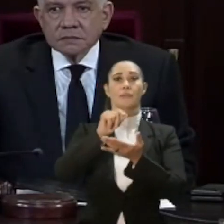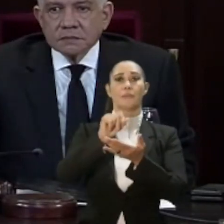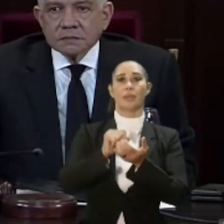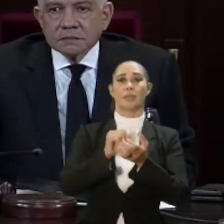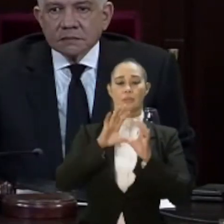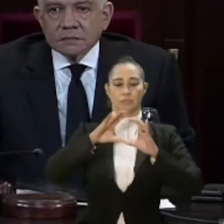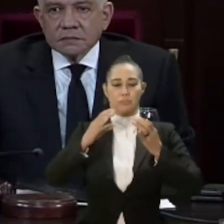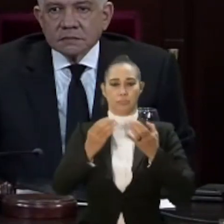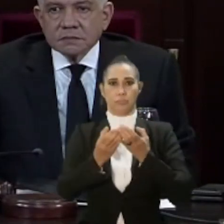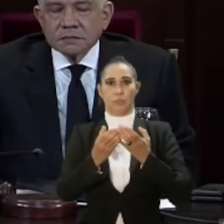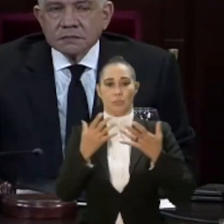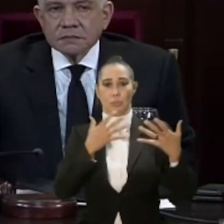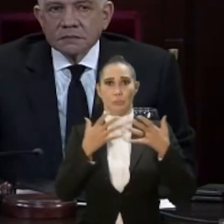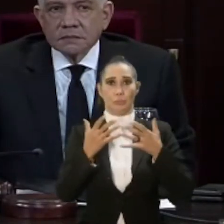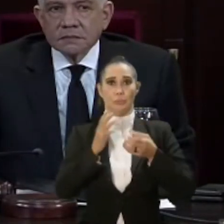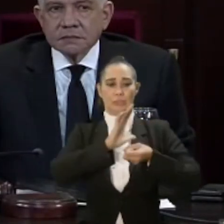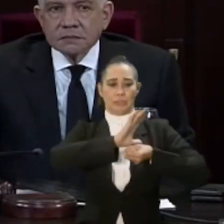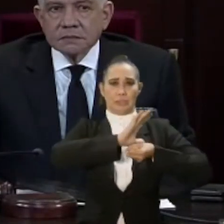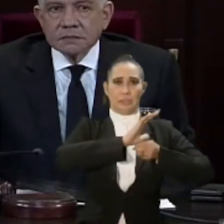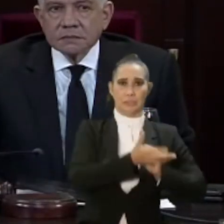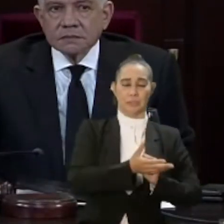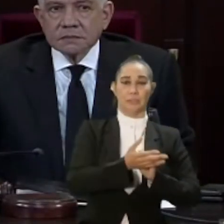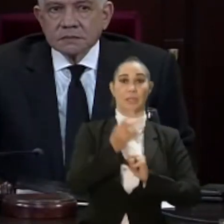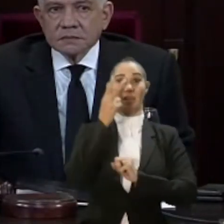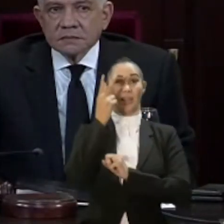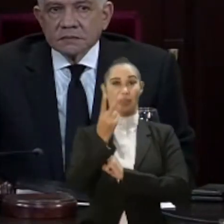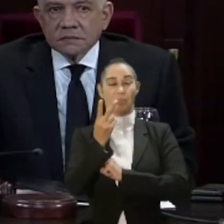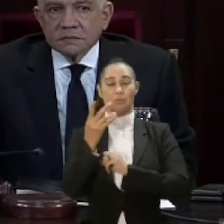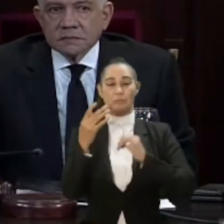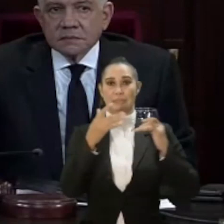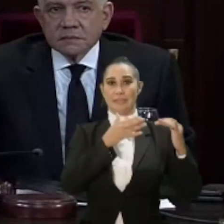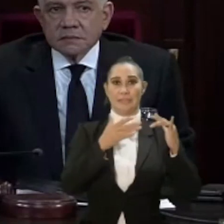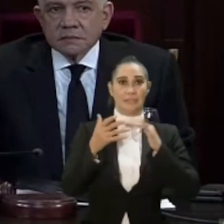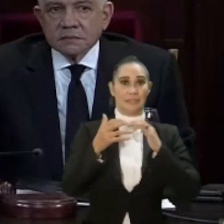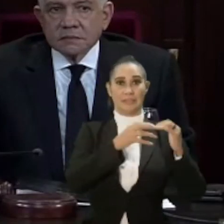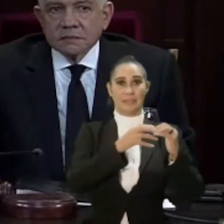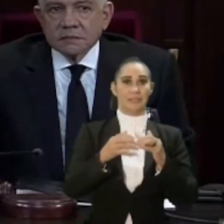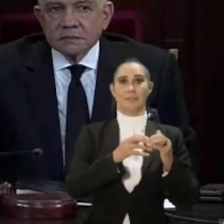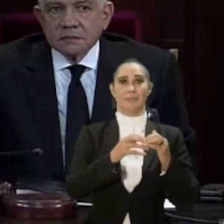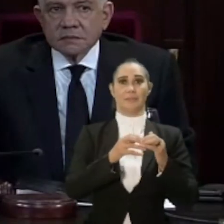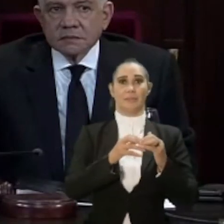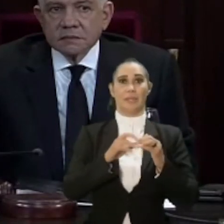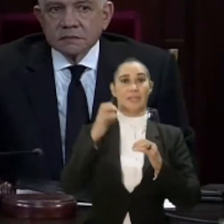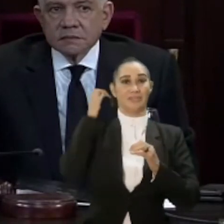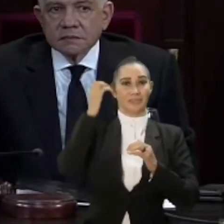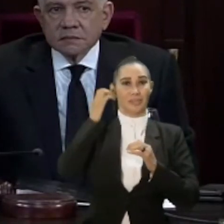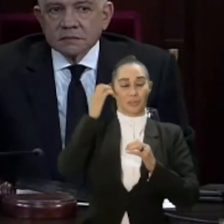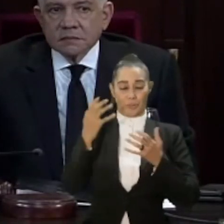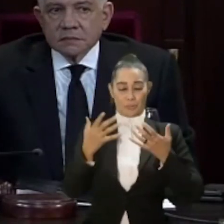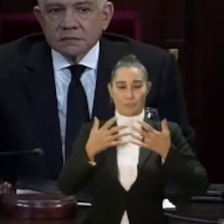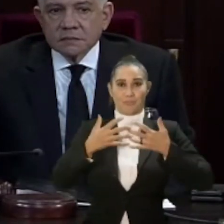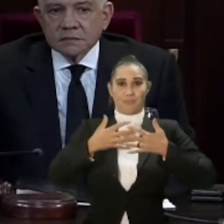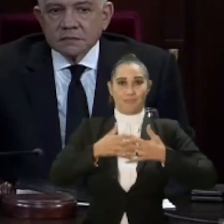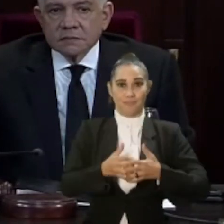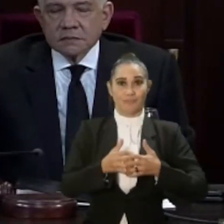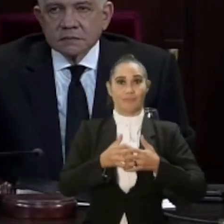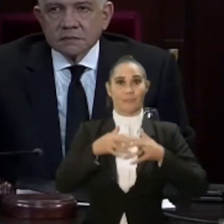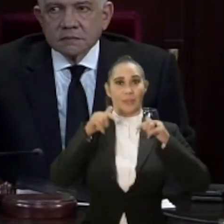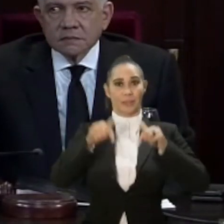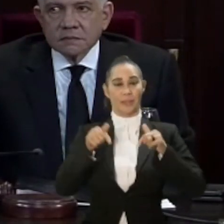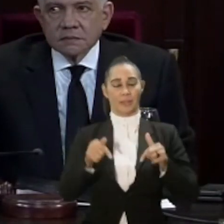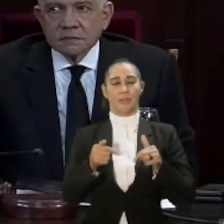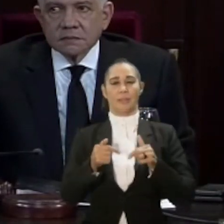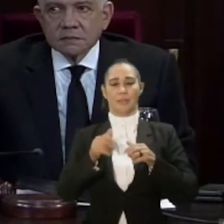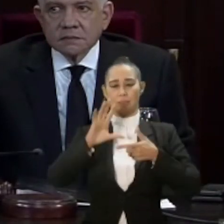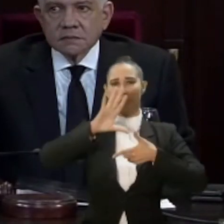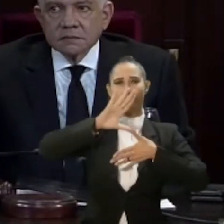agitado. Una pandemia, 2 crisis económicas y una guerra en el corazón de Europa, unidas en nuestro caso a